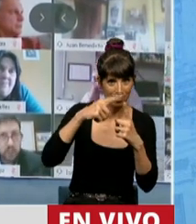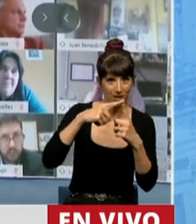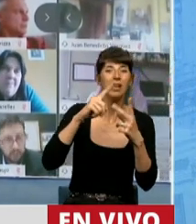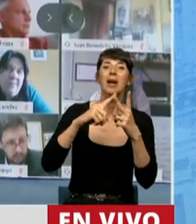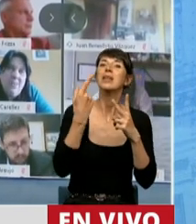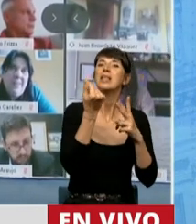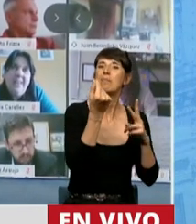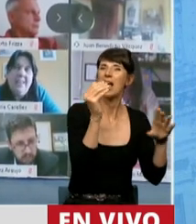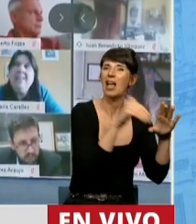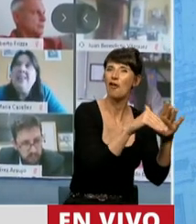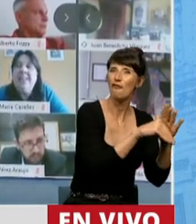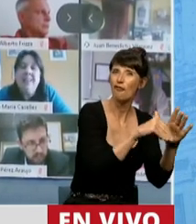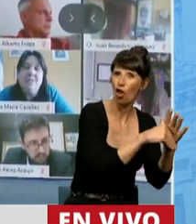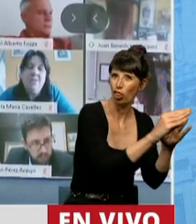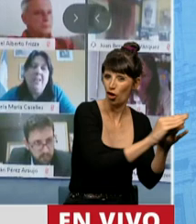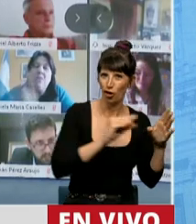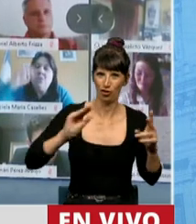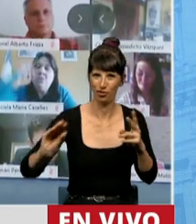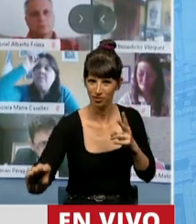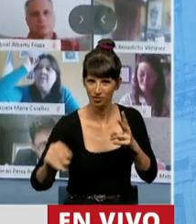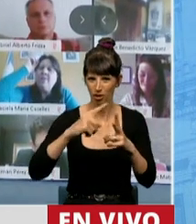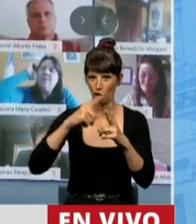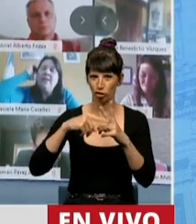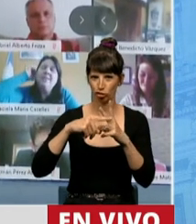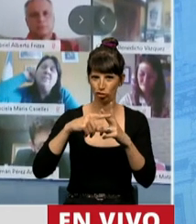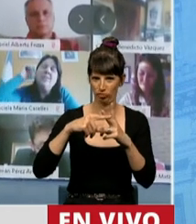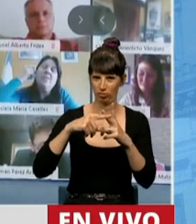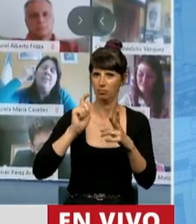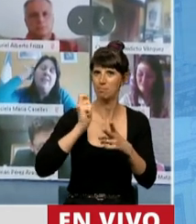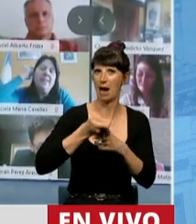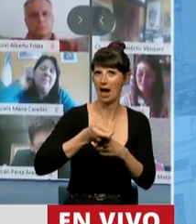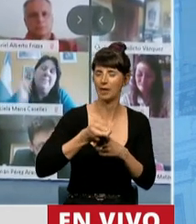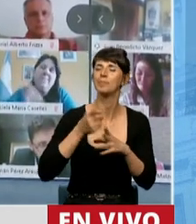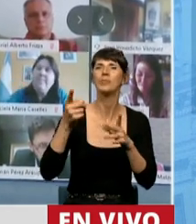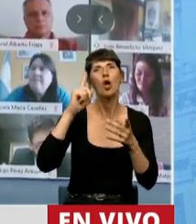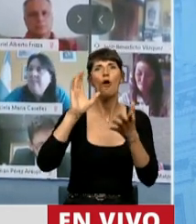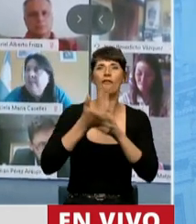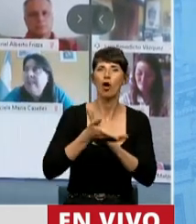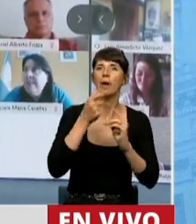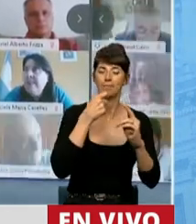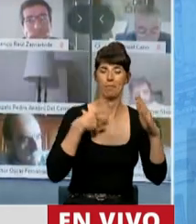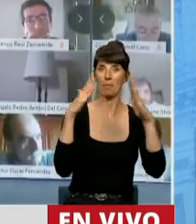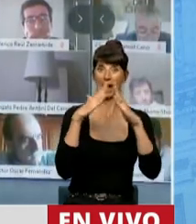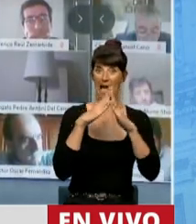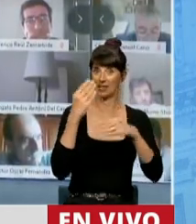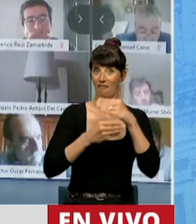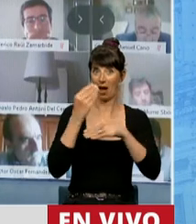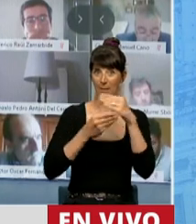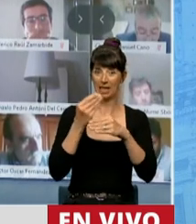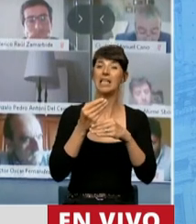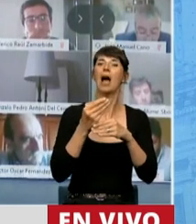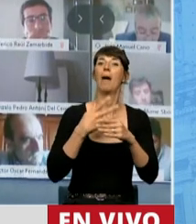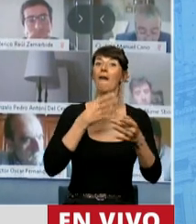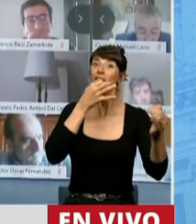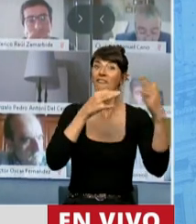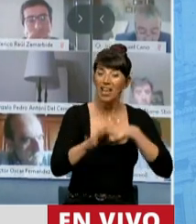de garantía de sustentabilidad se puede graficar de la siguiente manera sería como vender la casa familiar para pagar la luz